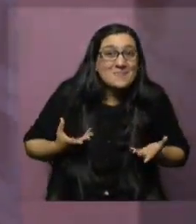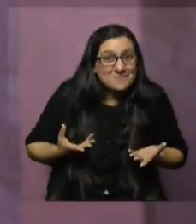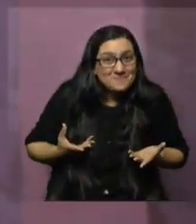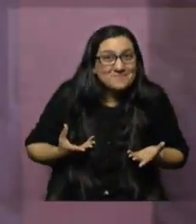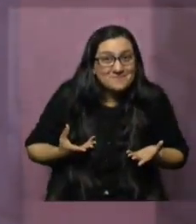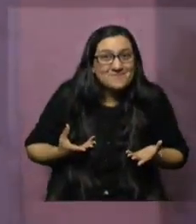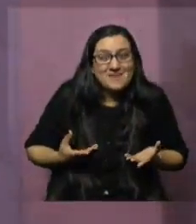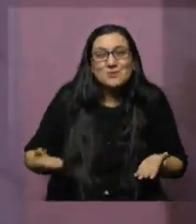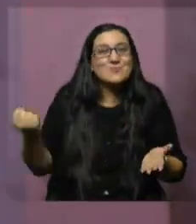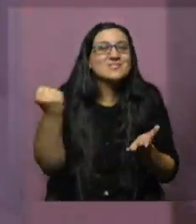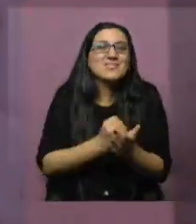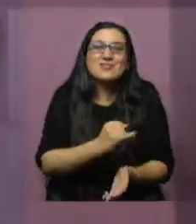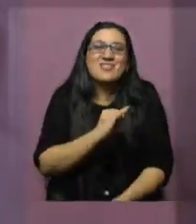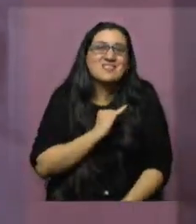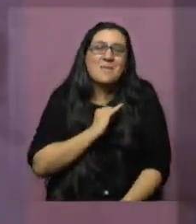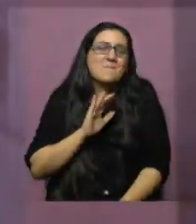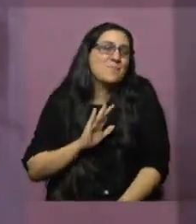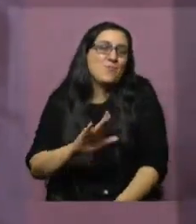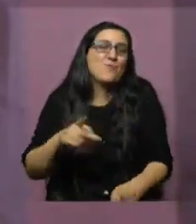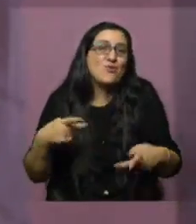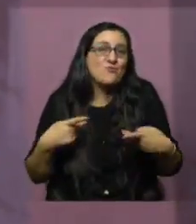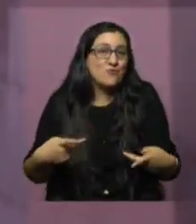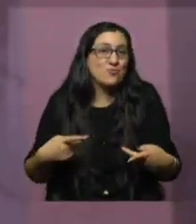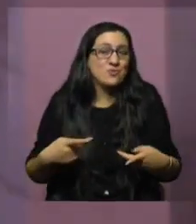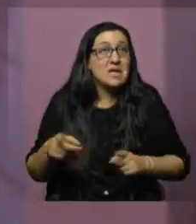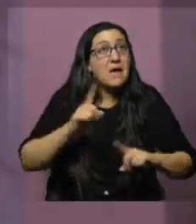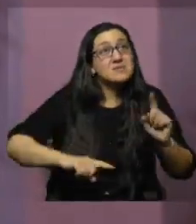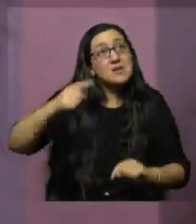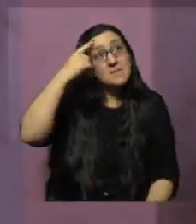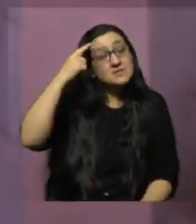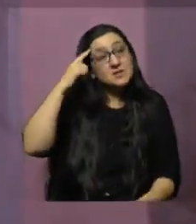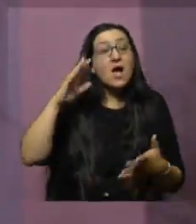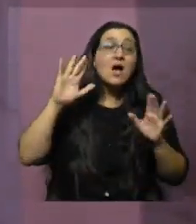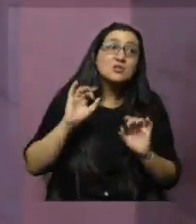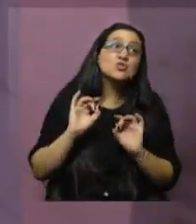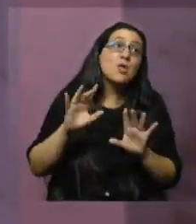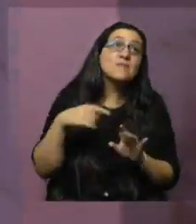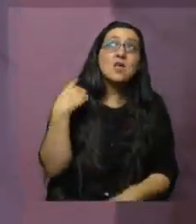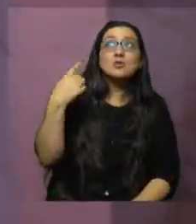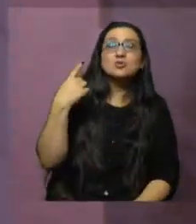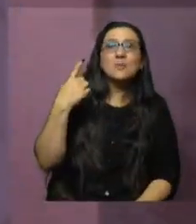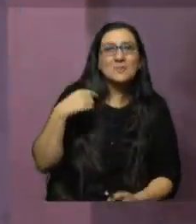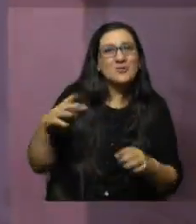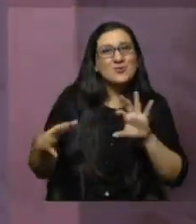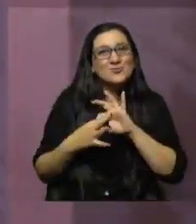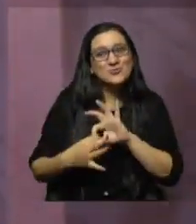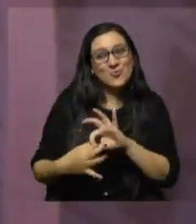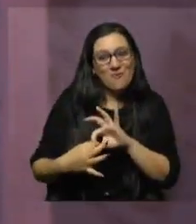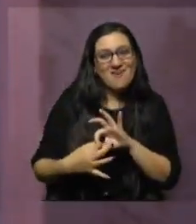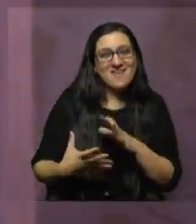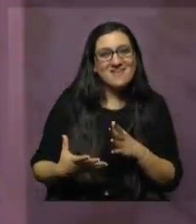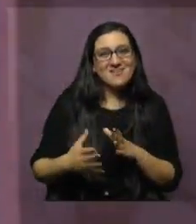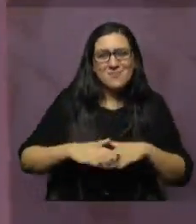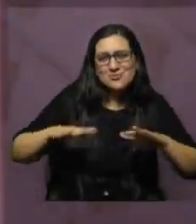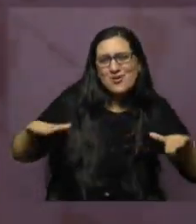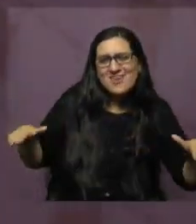eso, de ese sello de identidad que tiene el fútbol, que a veces uno tiende a pensar que es algo que nos pasa solamente a nosotros, pero esto que nos une, que habla de convivencia, un montón de